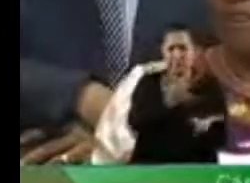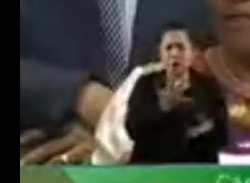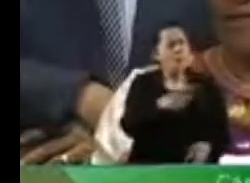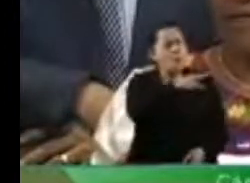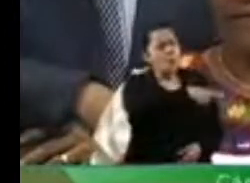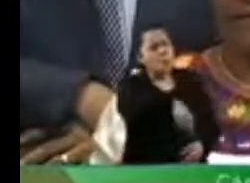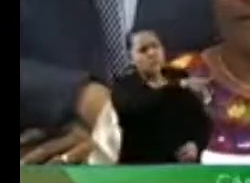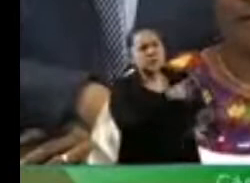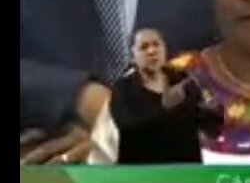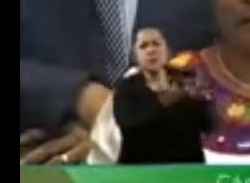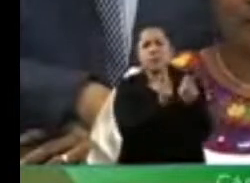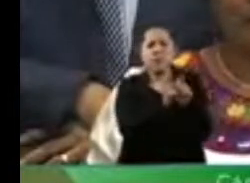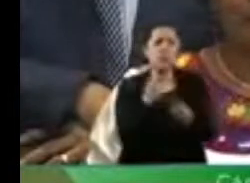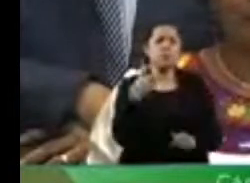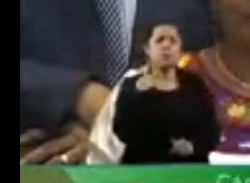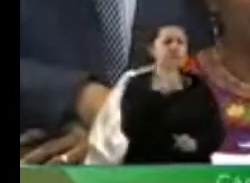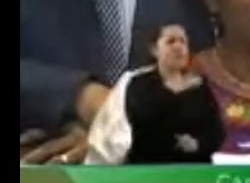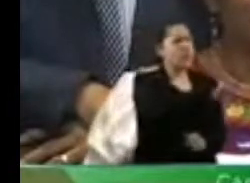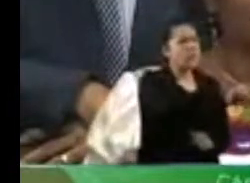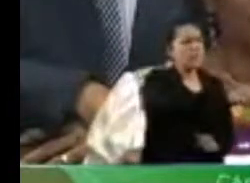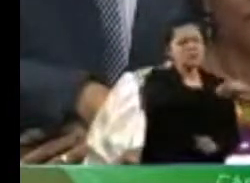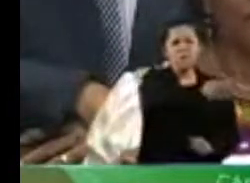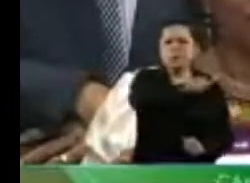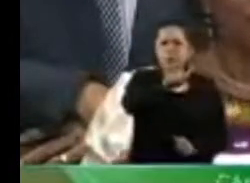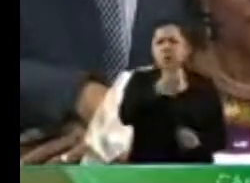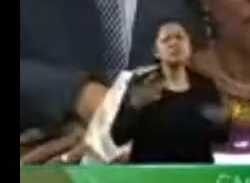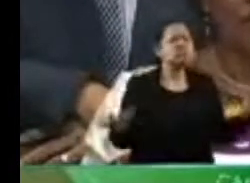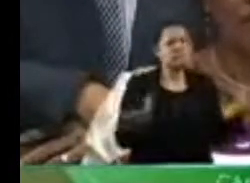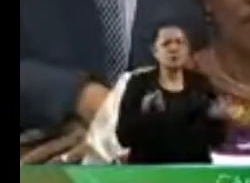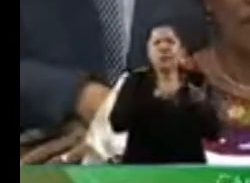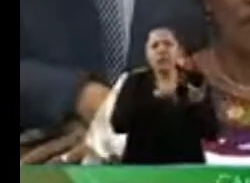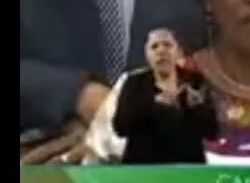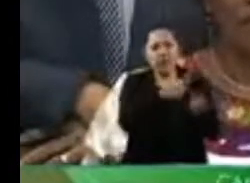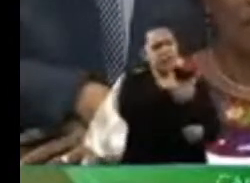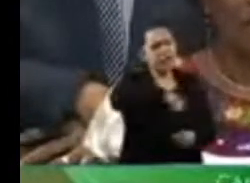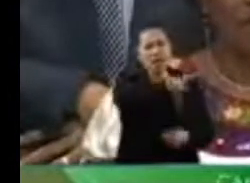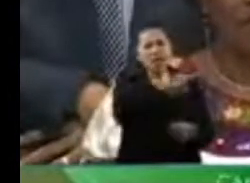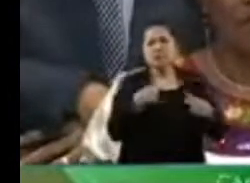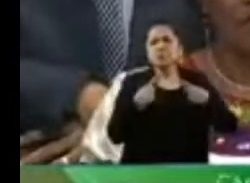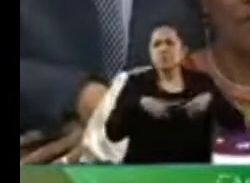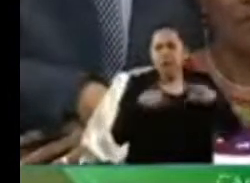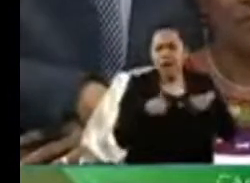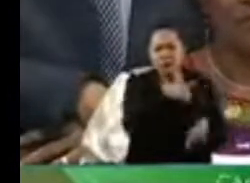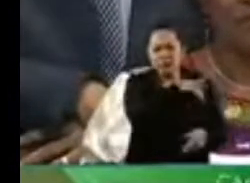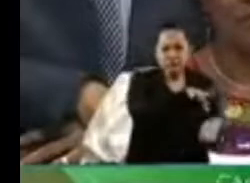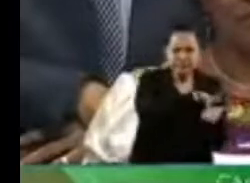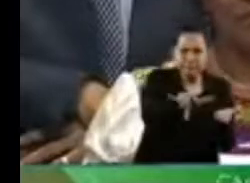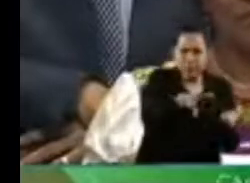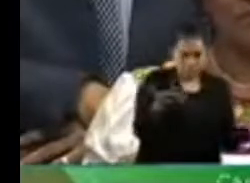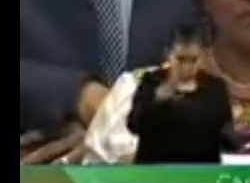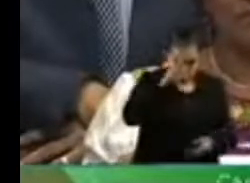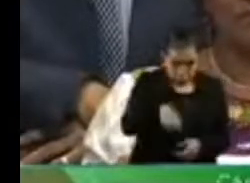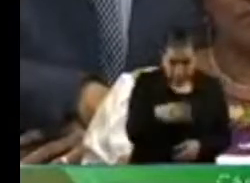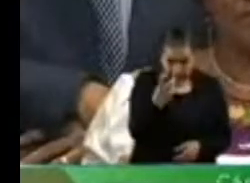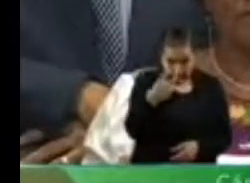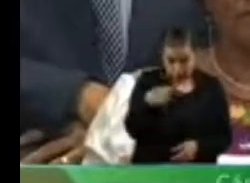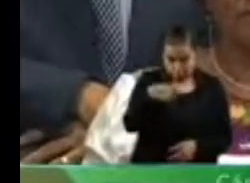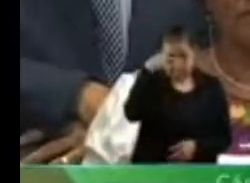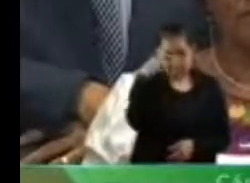los respalde en esta posición contraria a los intereses